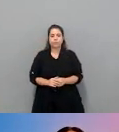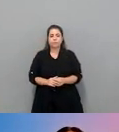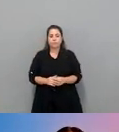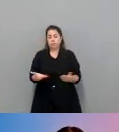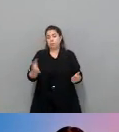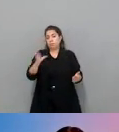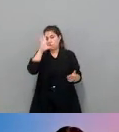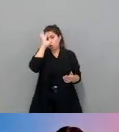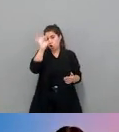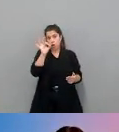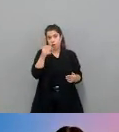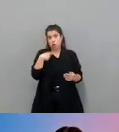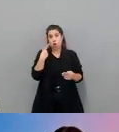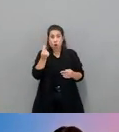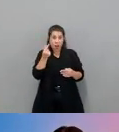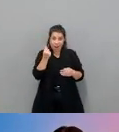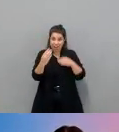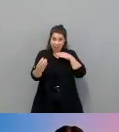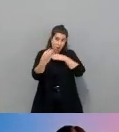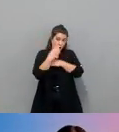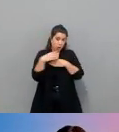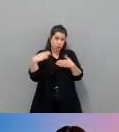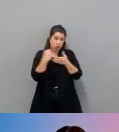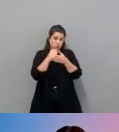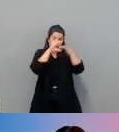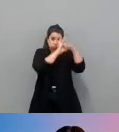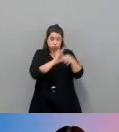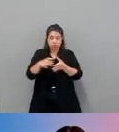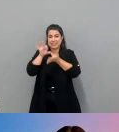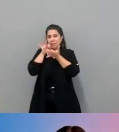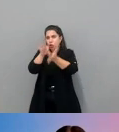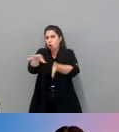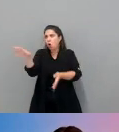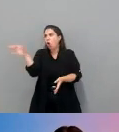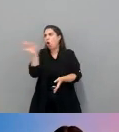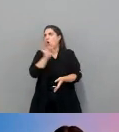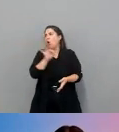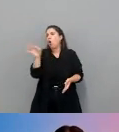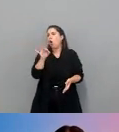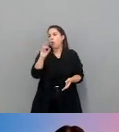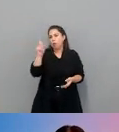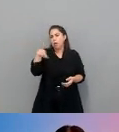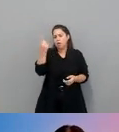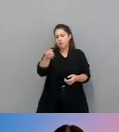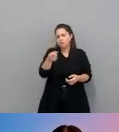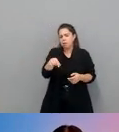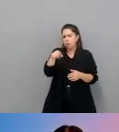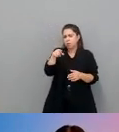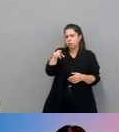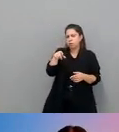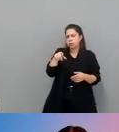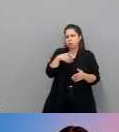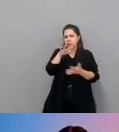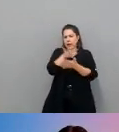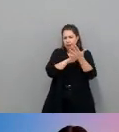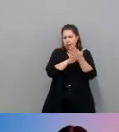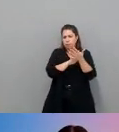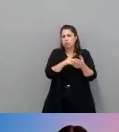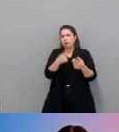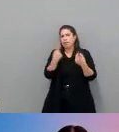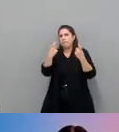Evidentemente, todas las prestaciones económicas vinculadas a un servicio o ya veremos el resto de prestaciones económicas